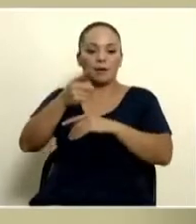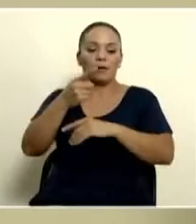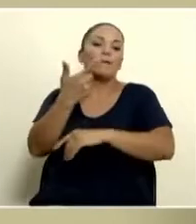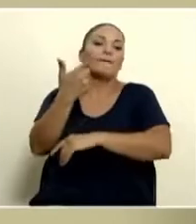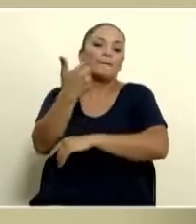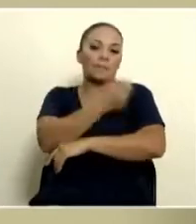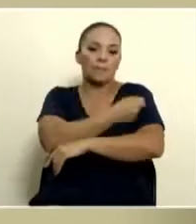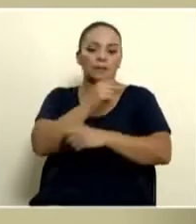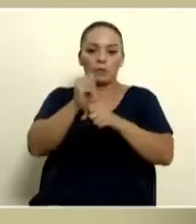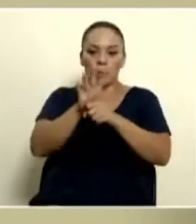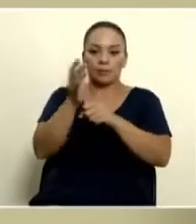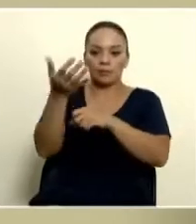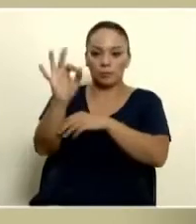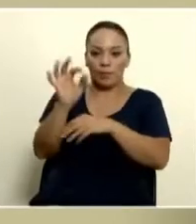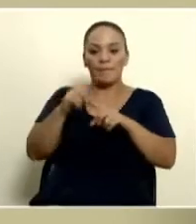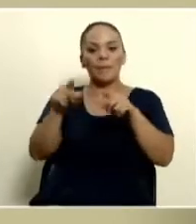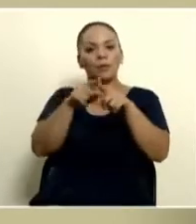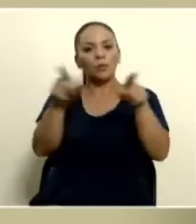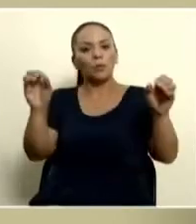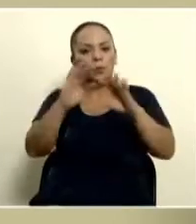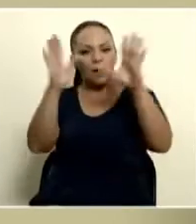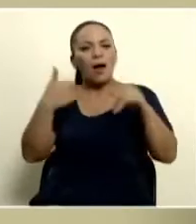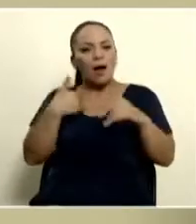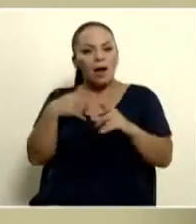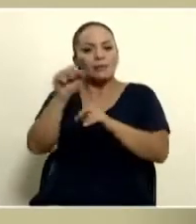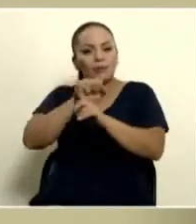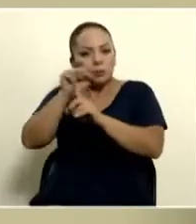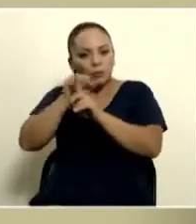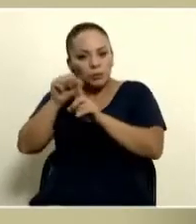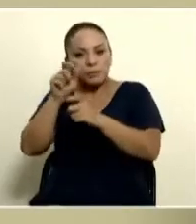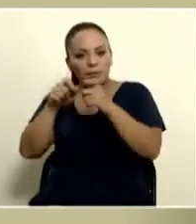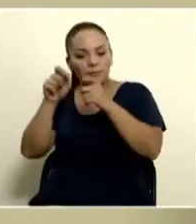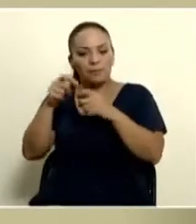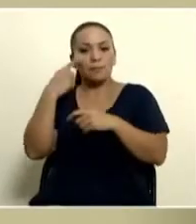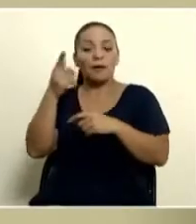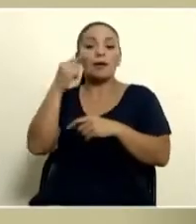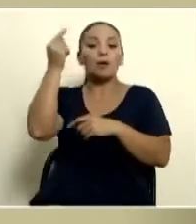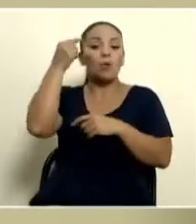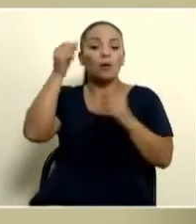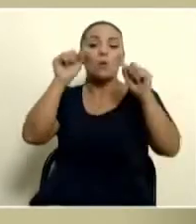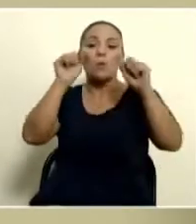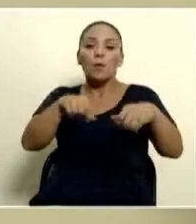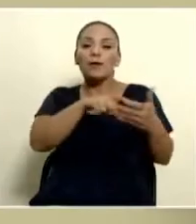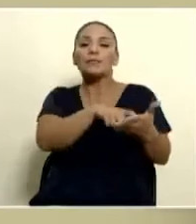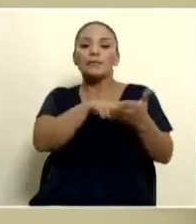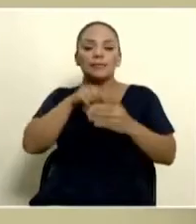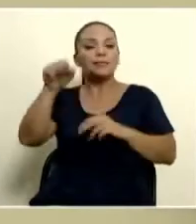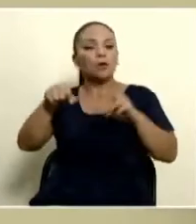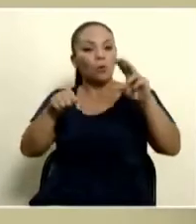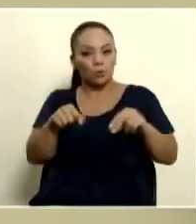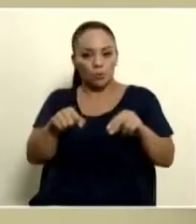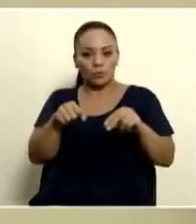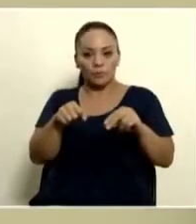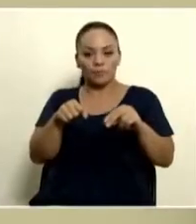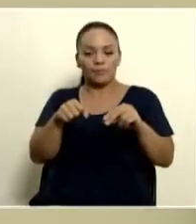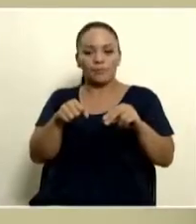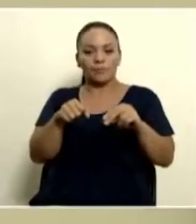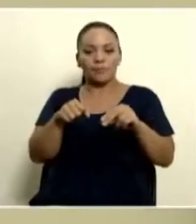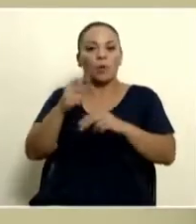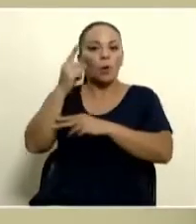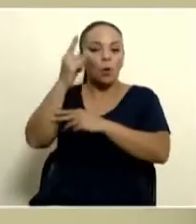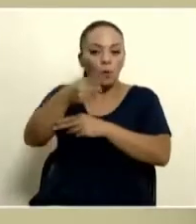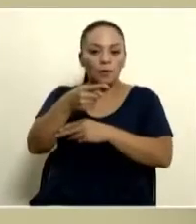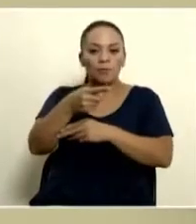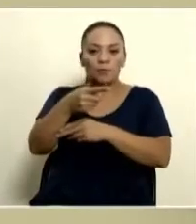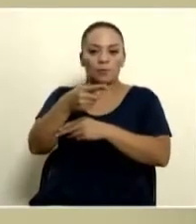COVID-19. Sin embargo, ellos aclaran que hay circunstancias específicas para que el gobierno pueda exigir o no que sea